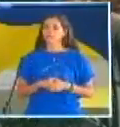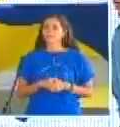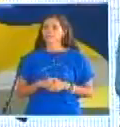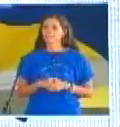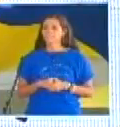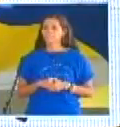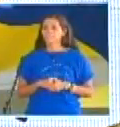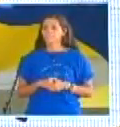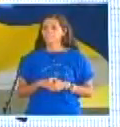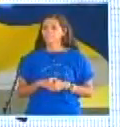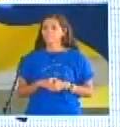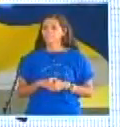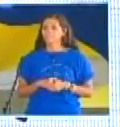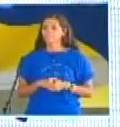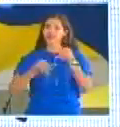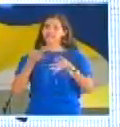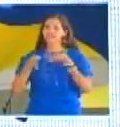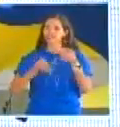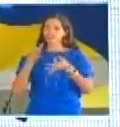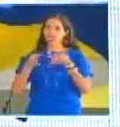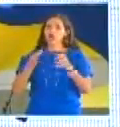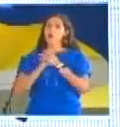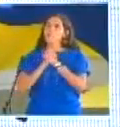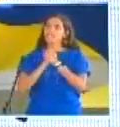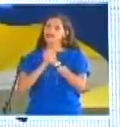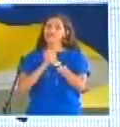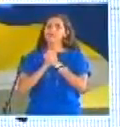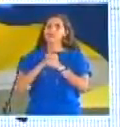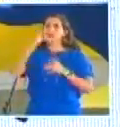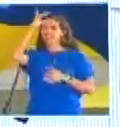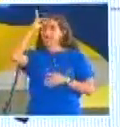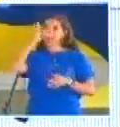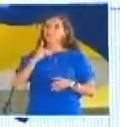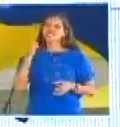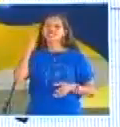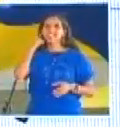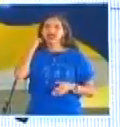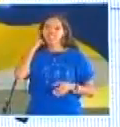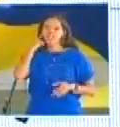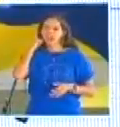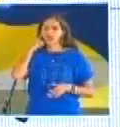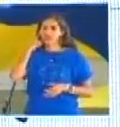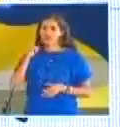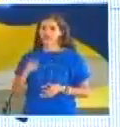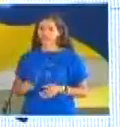Ahora le vamos a dar a un compañero que tiene una discapacidad auditiva.